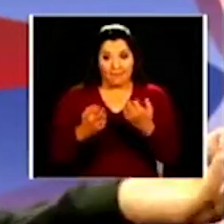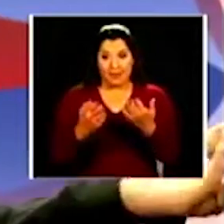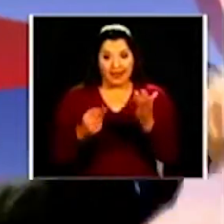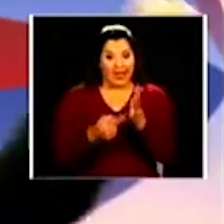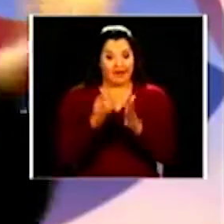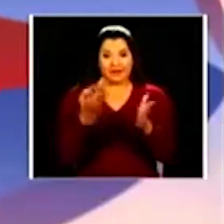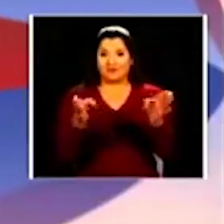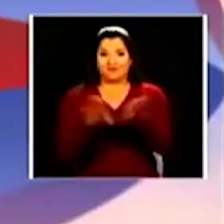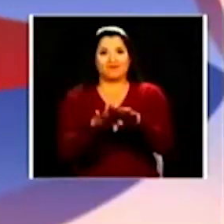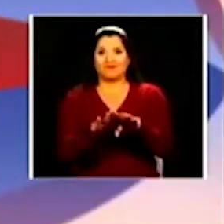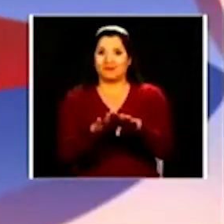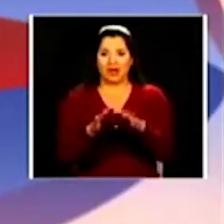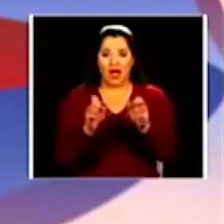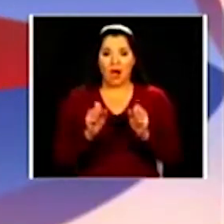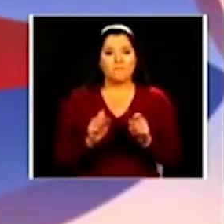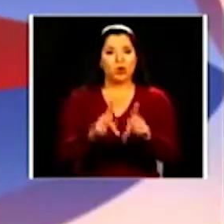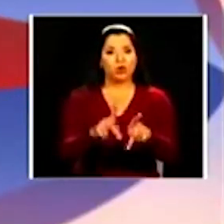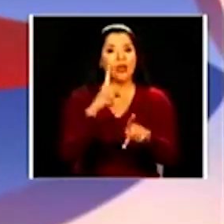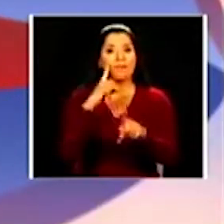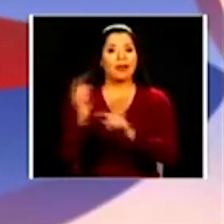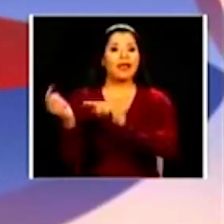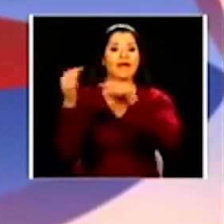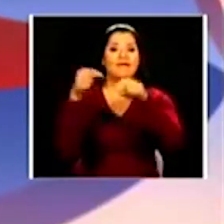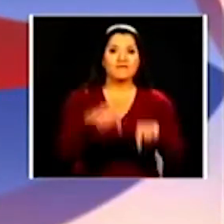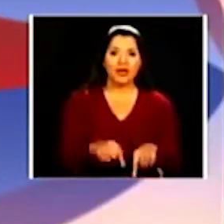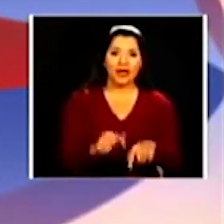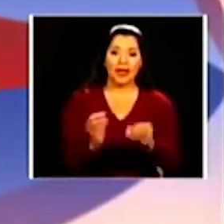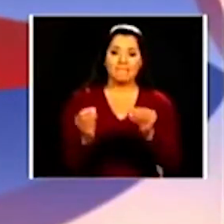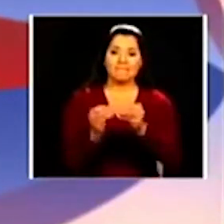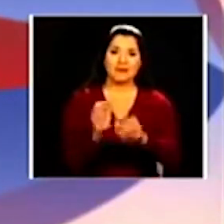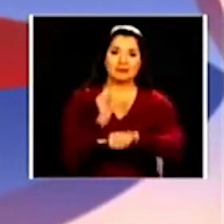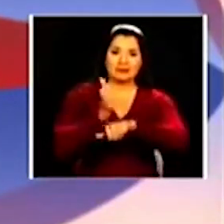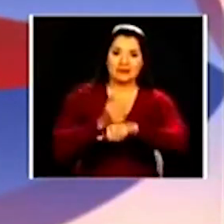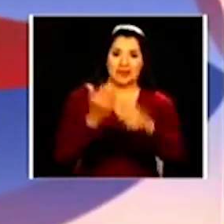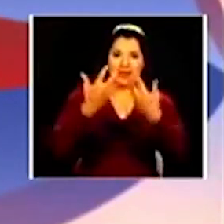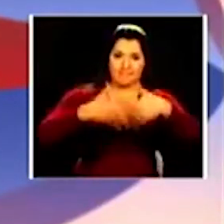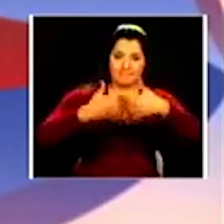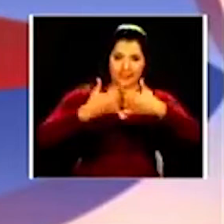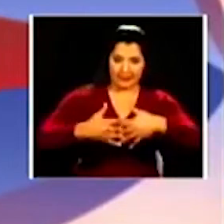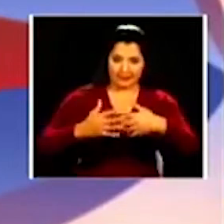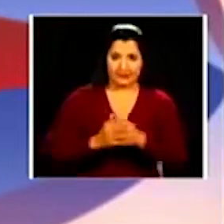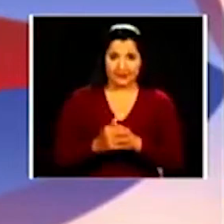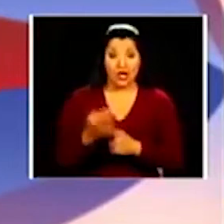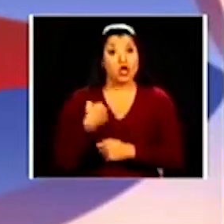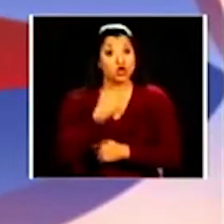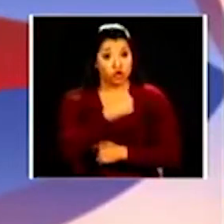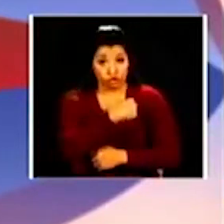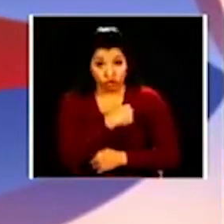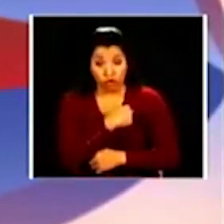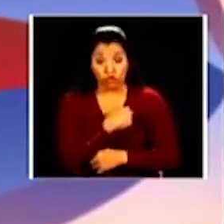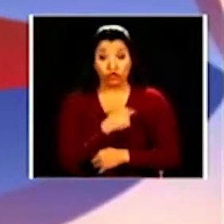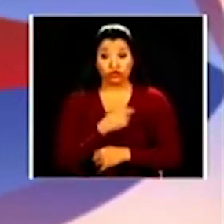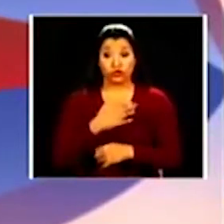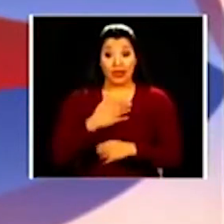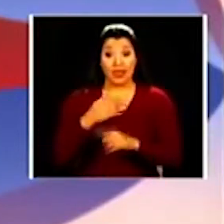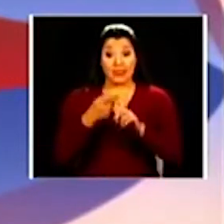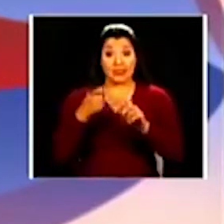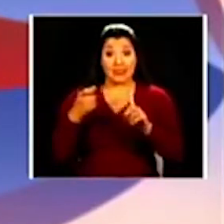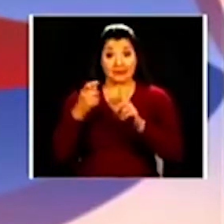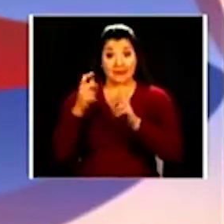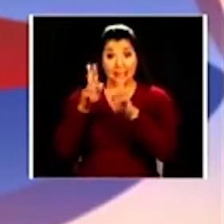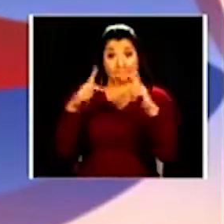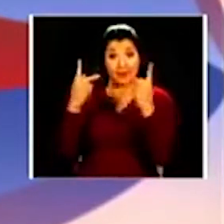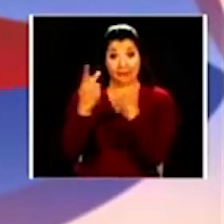o nos impide poder generar la atracción de más inversión extranjera. Nosotros, desde un gobierno de restauración nacional, vamos a